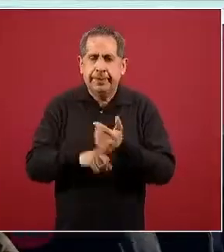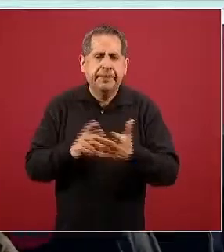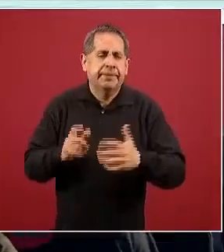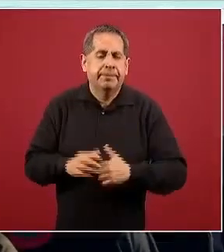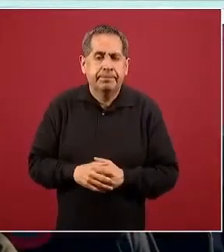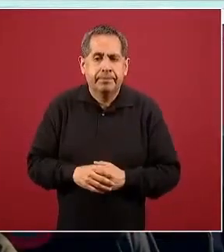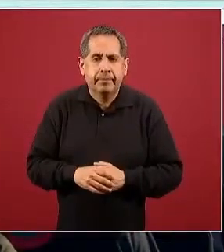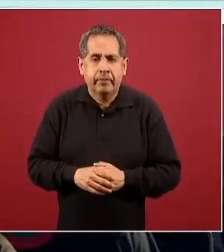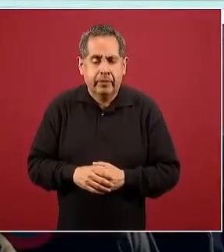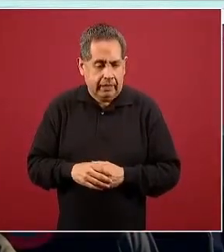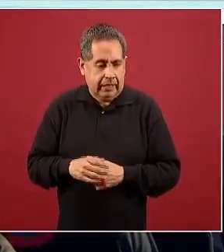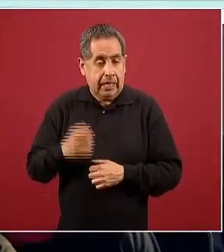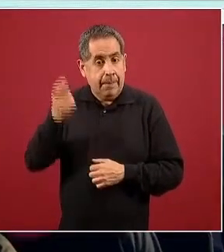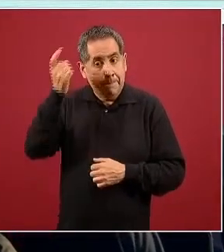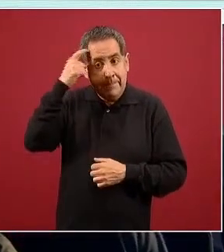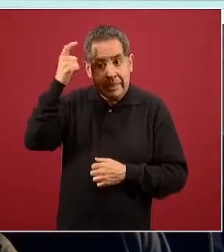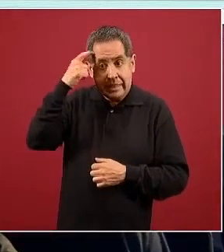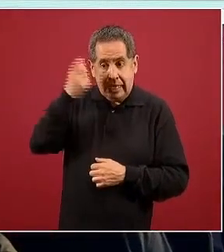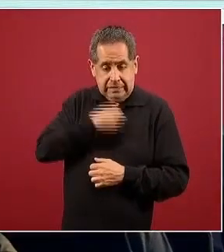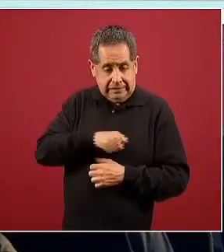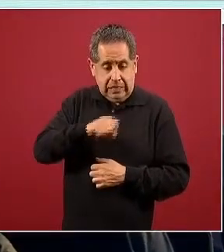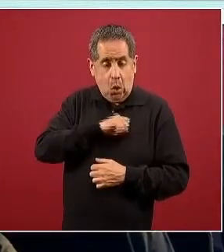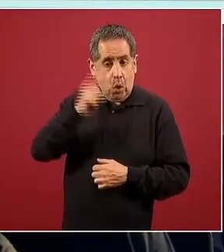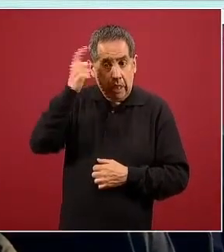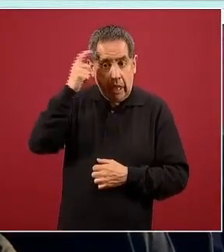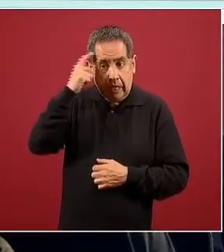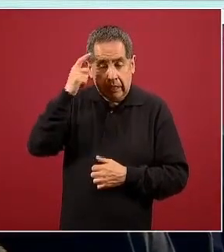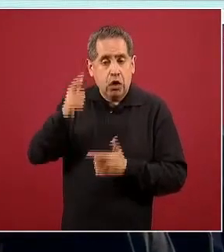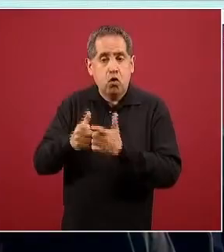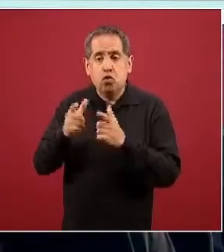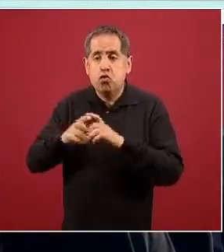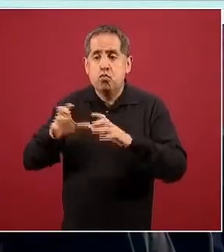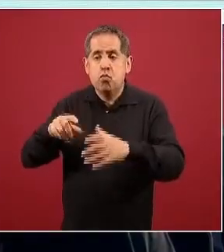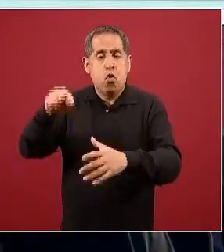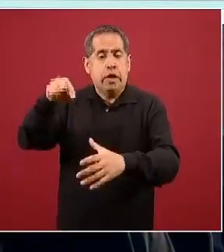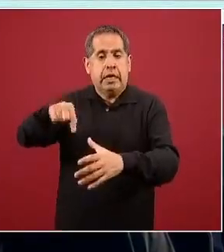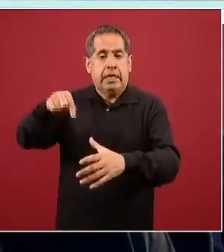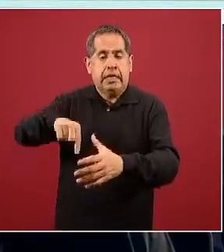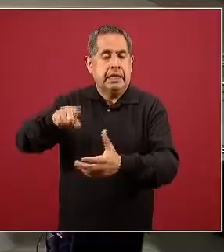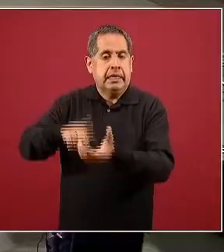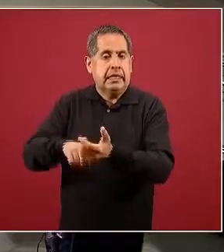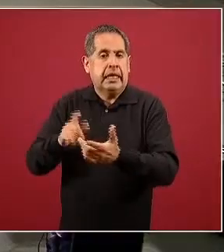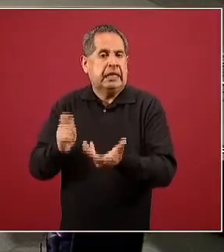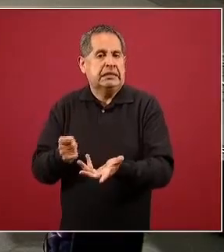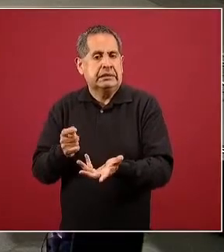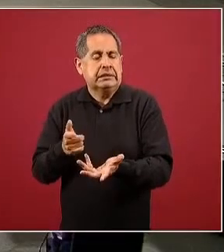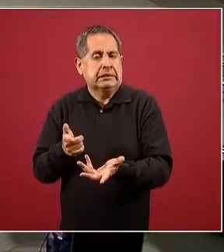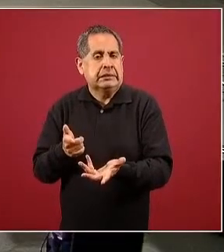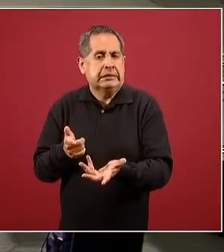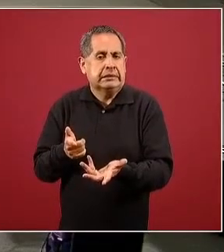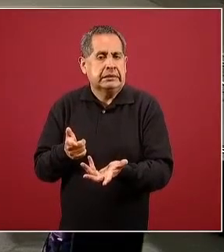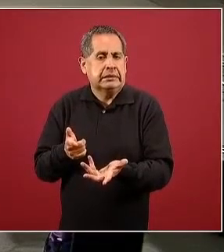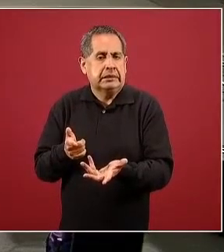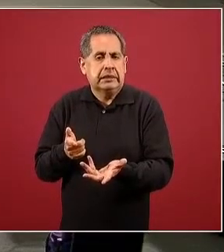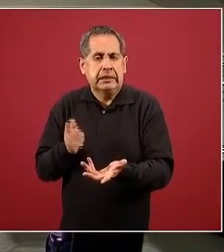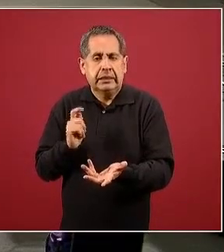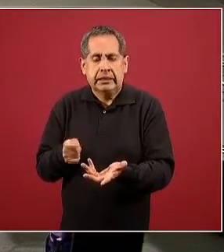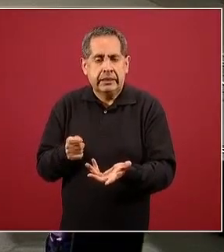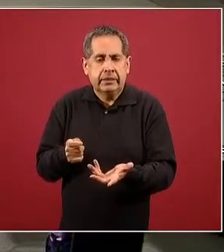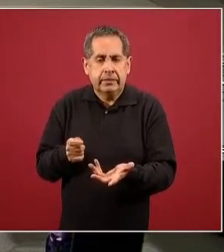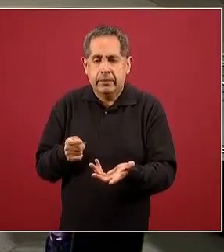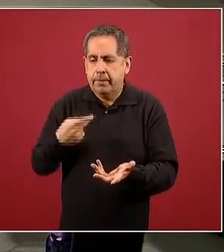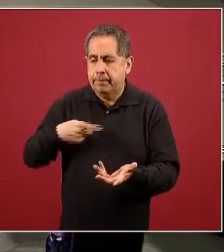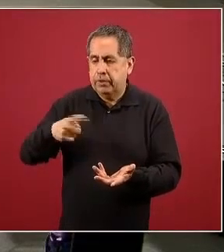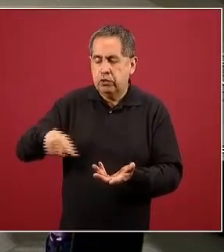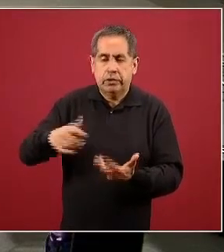es la salud mental en una población muy específica, en una población muy importante, que es